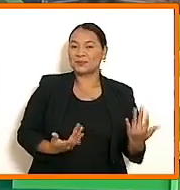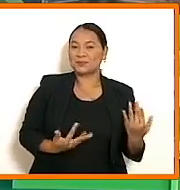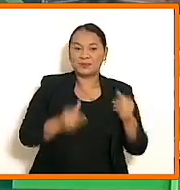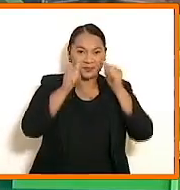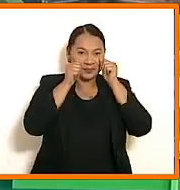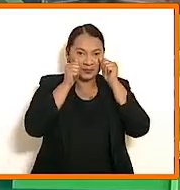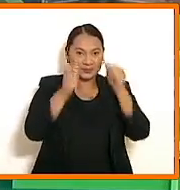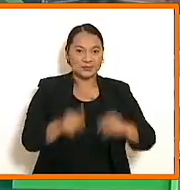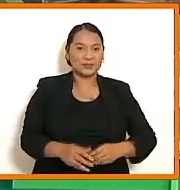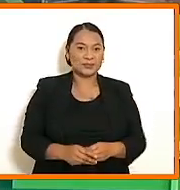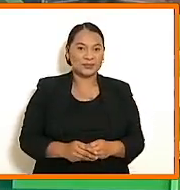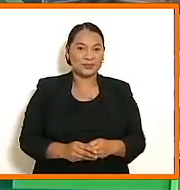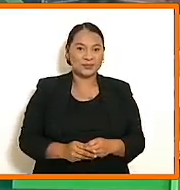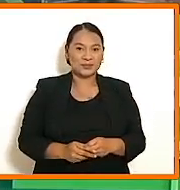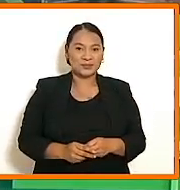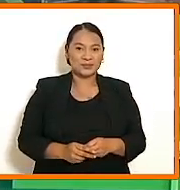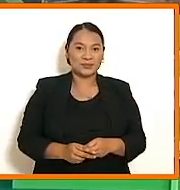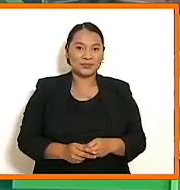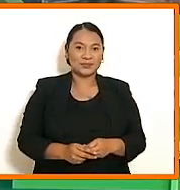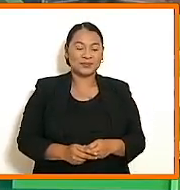atentos,